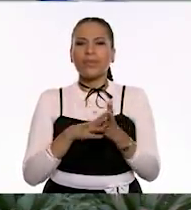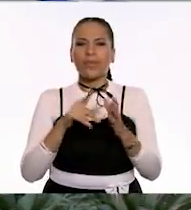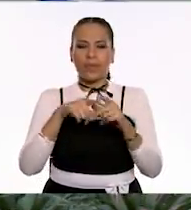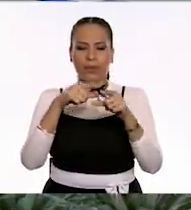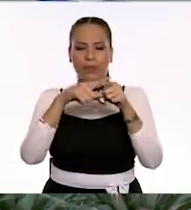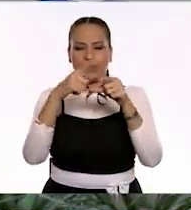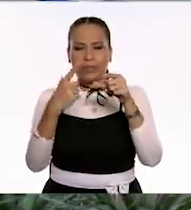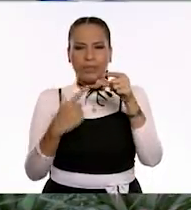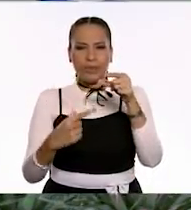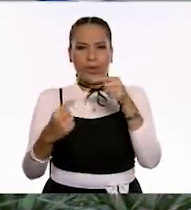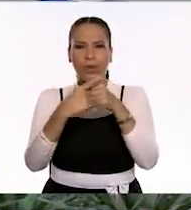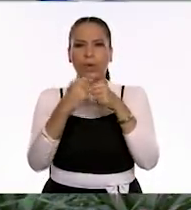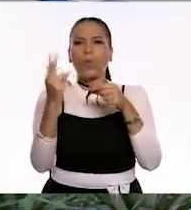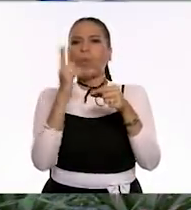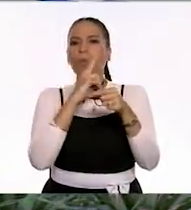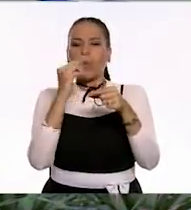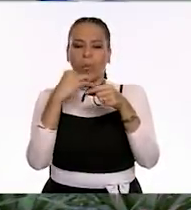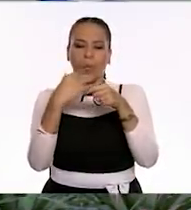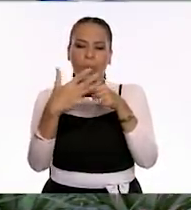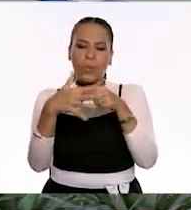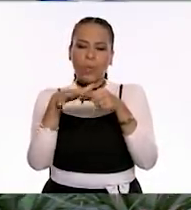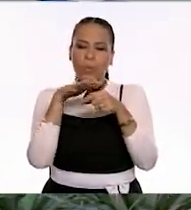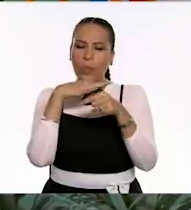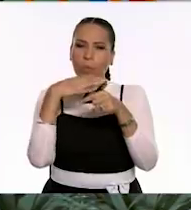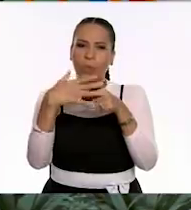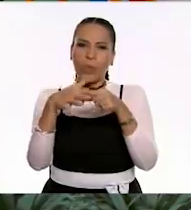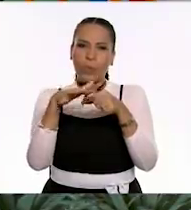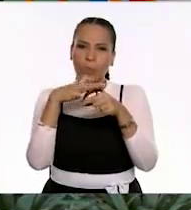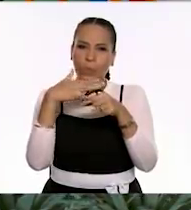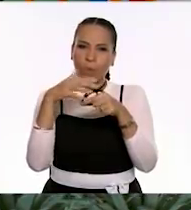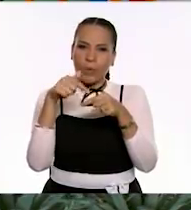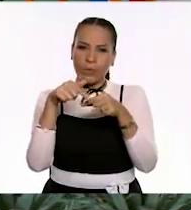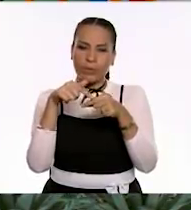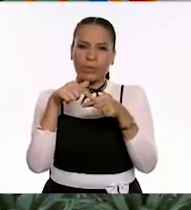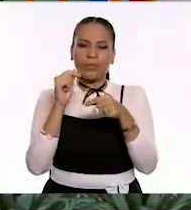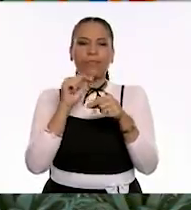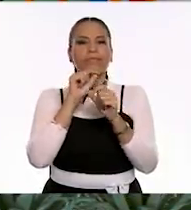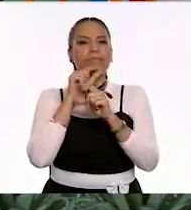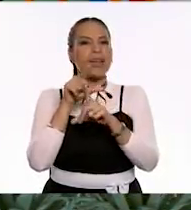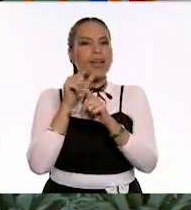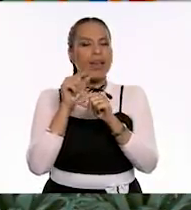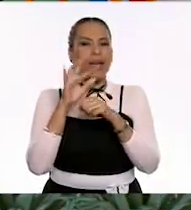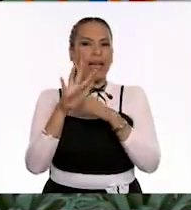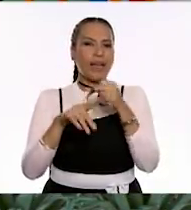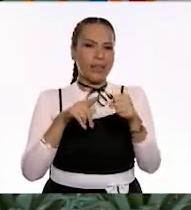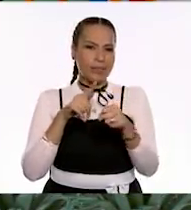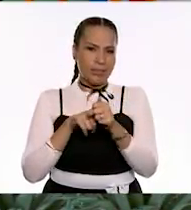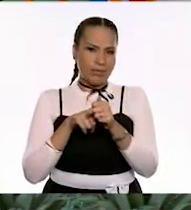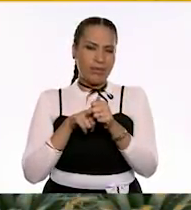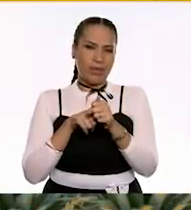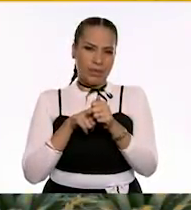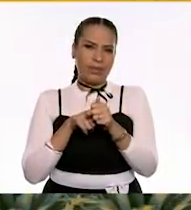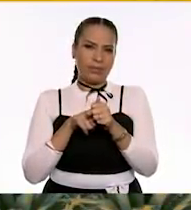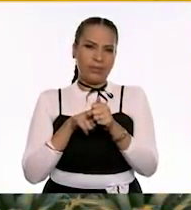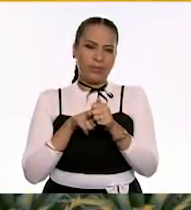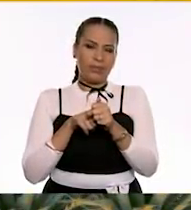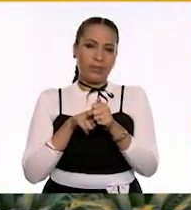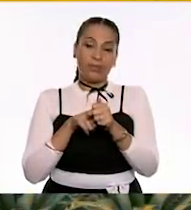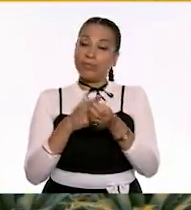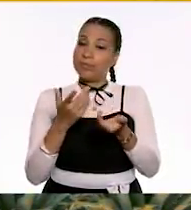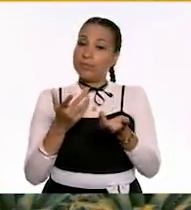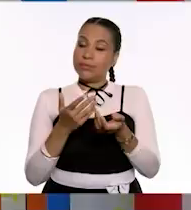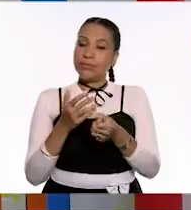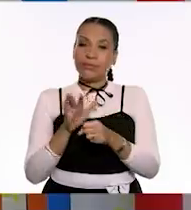hojas y las ramas se mueven con el viento. Claro. Uh-huh. Ah, pajaritos. Animales, exacto. Uh-huh. Animales.